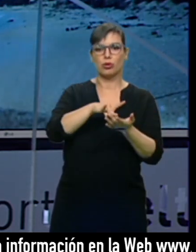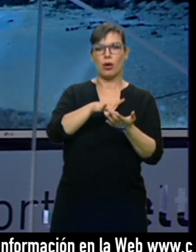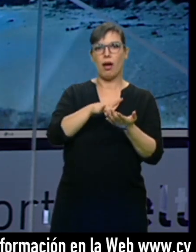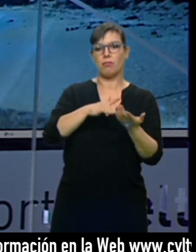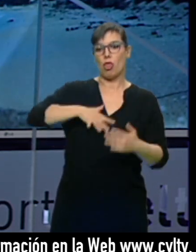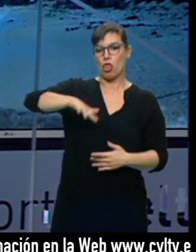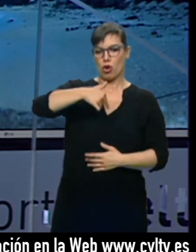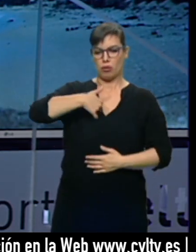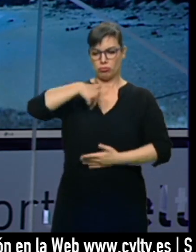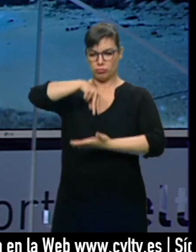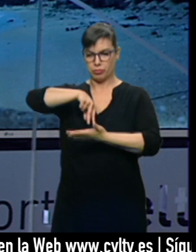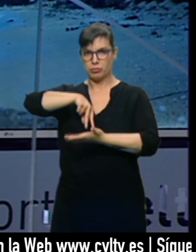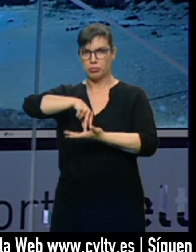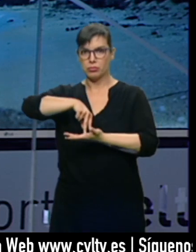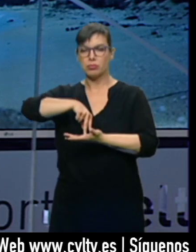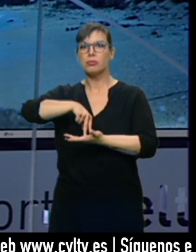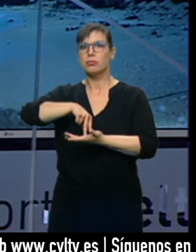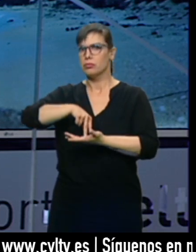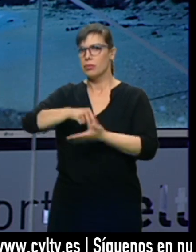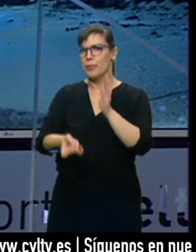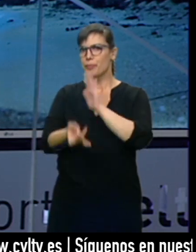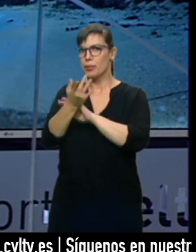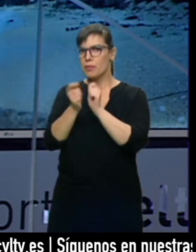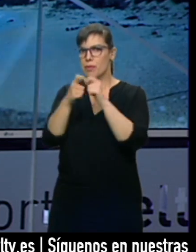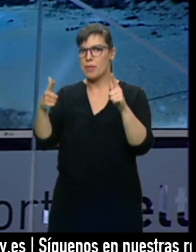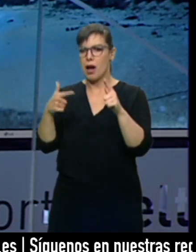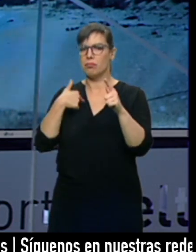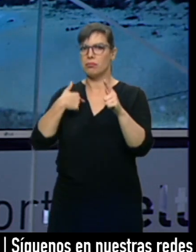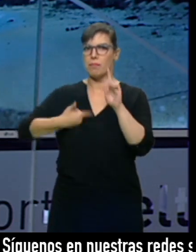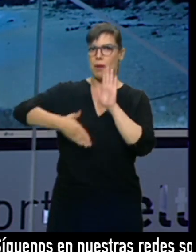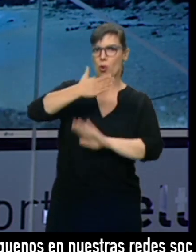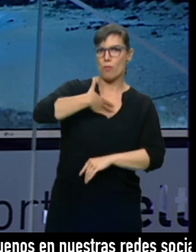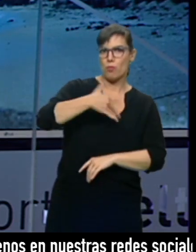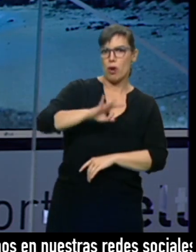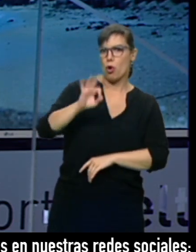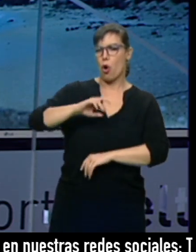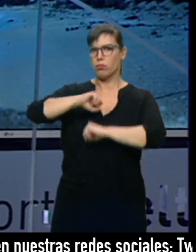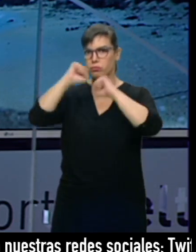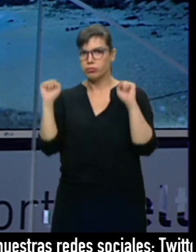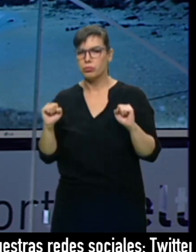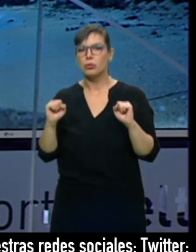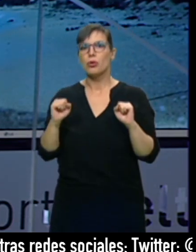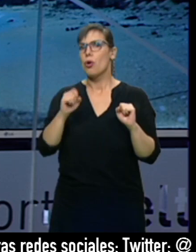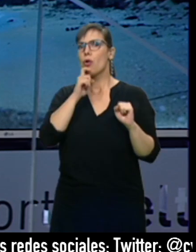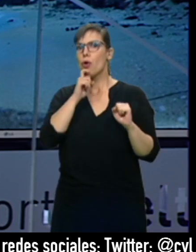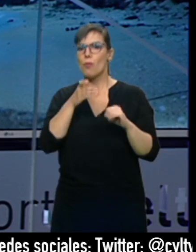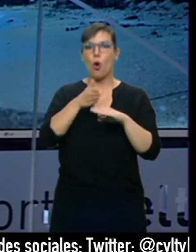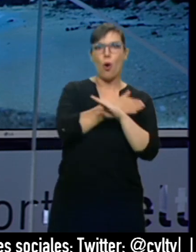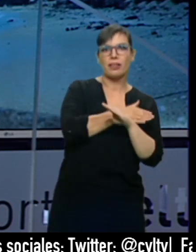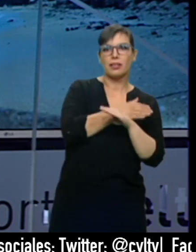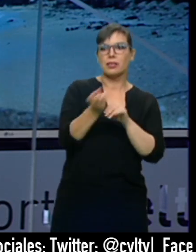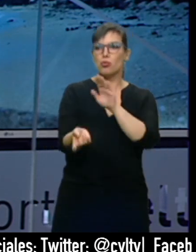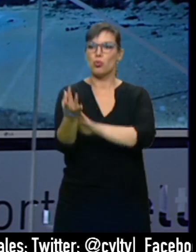uno? ¿Podremos salir o tenemos que permanecer confinados? ¿Y si se registra antes de que vayamos? Pues a todas esas cuestiones hemos intentado